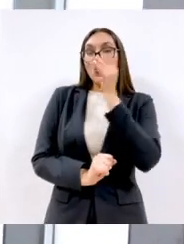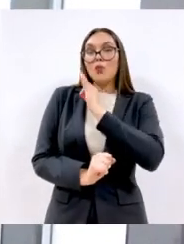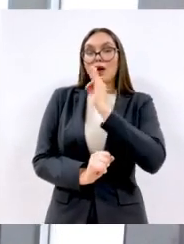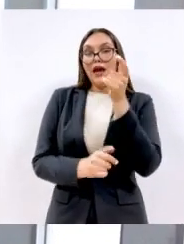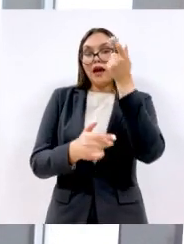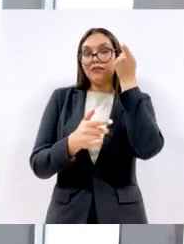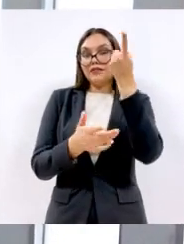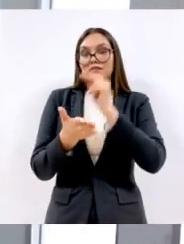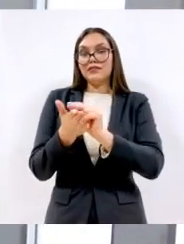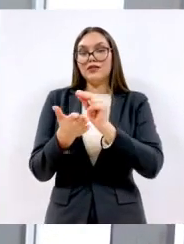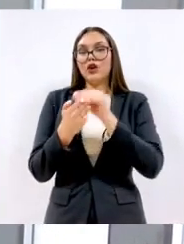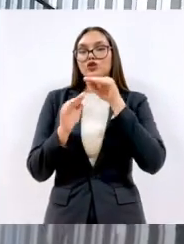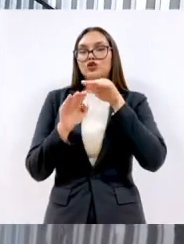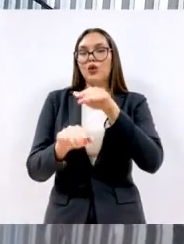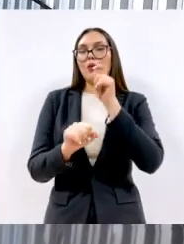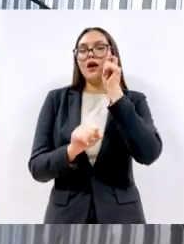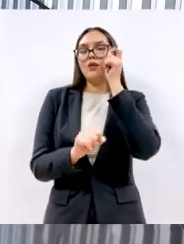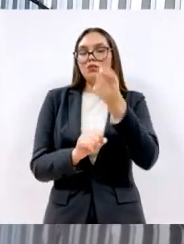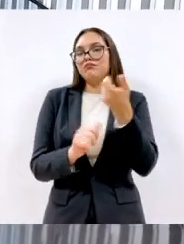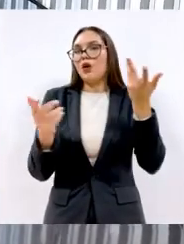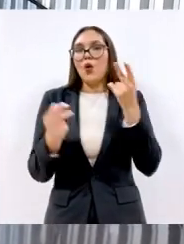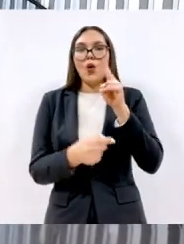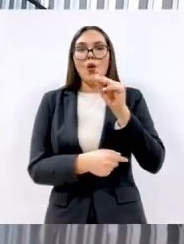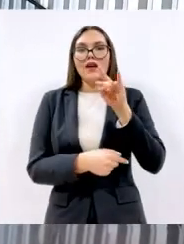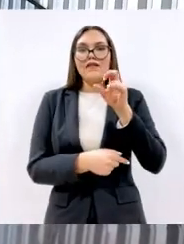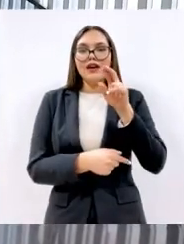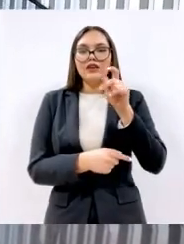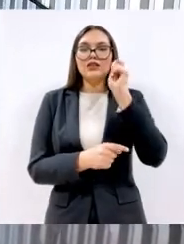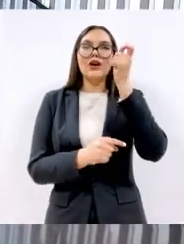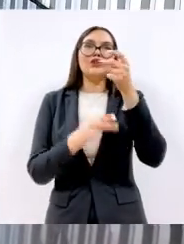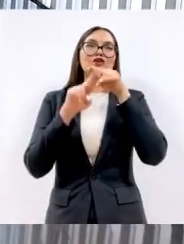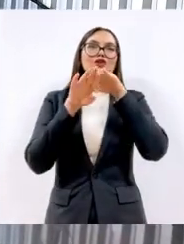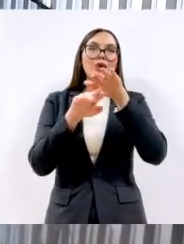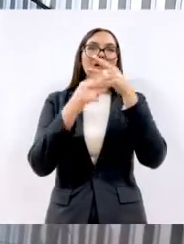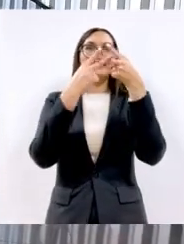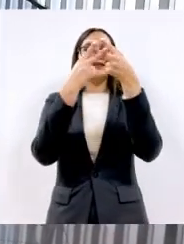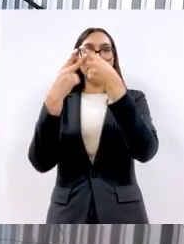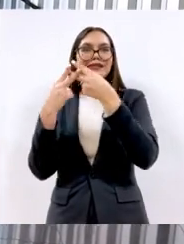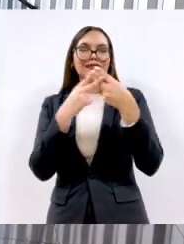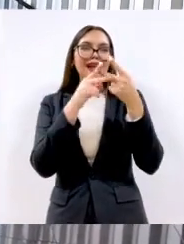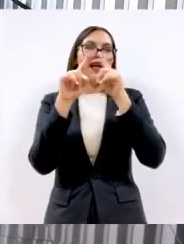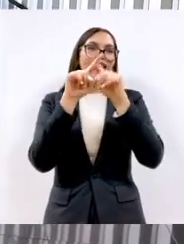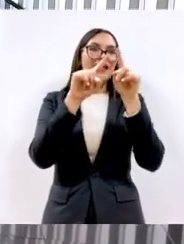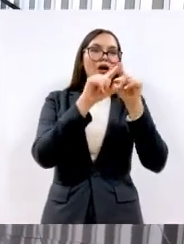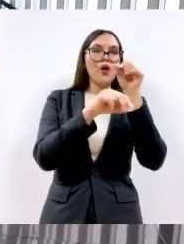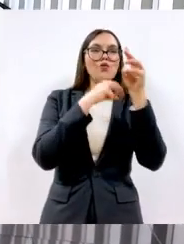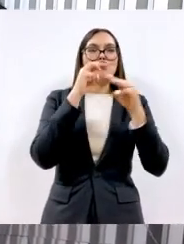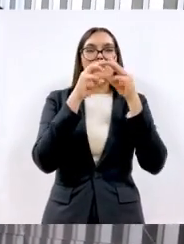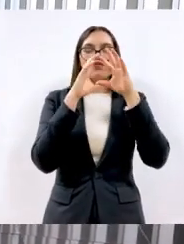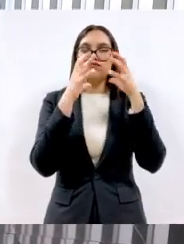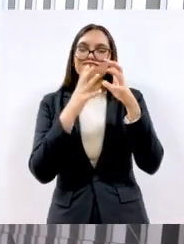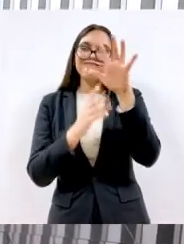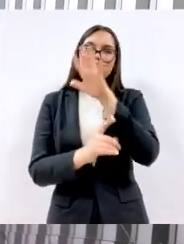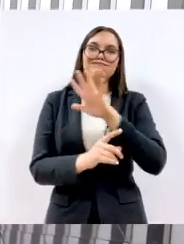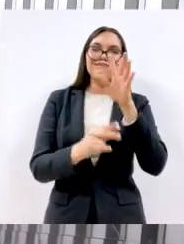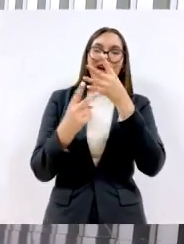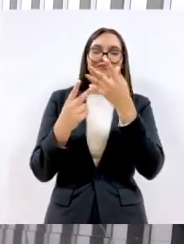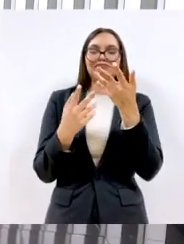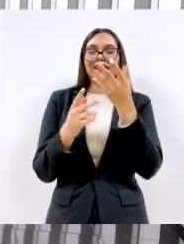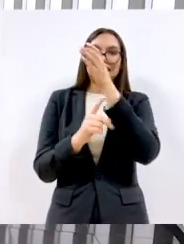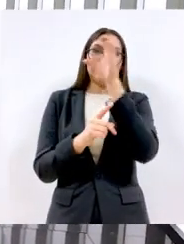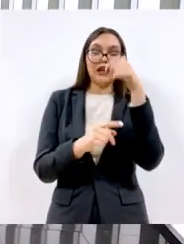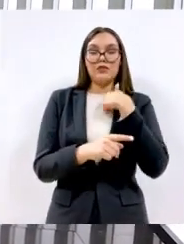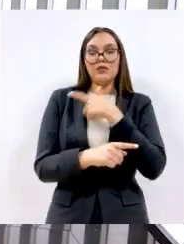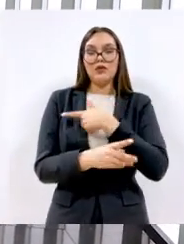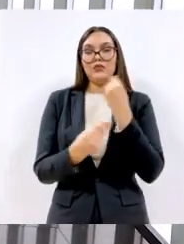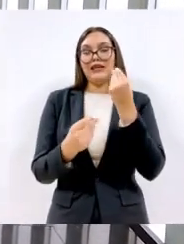sobre el universo. Me encanta, ¿no?, saber sobre las estrellas, sobre los planetas, sobre las galaxias. Eso me